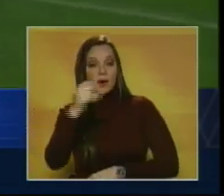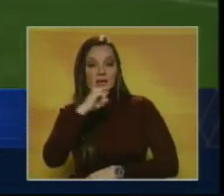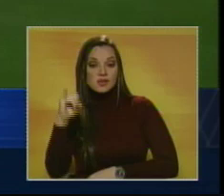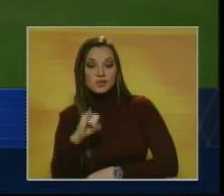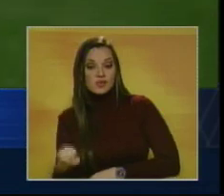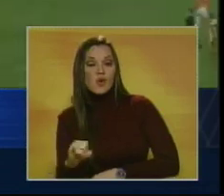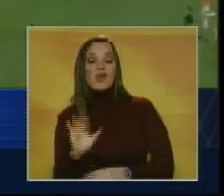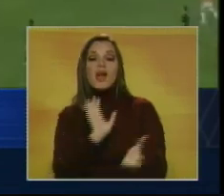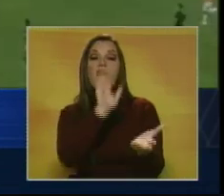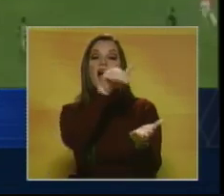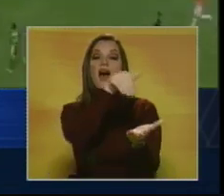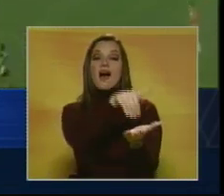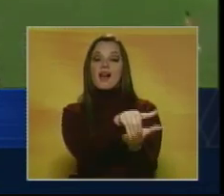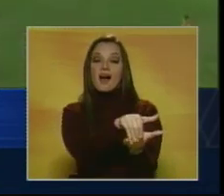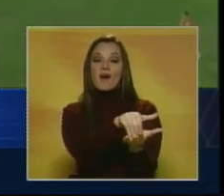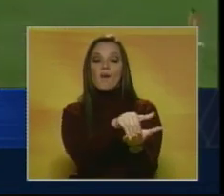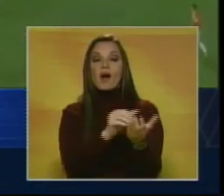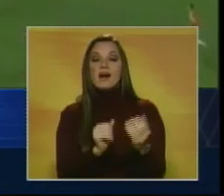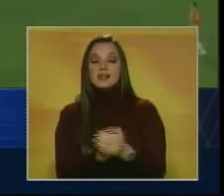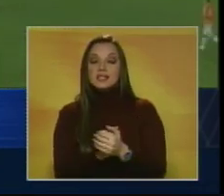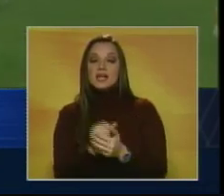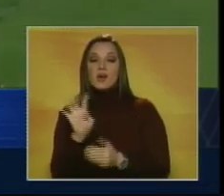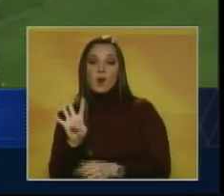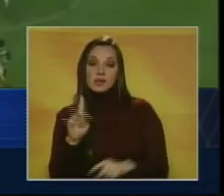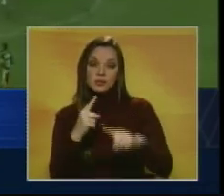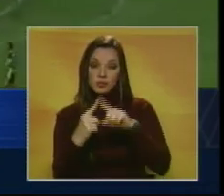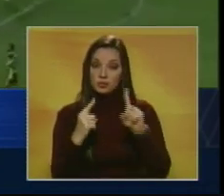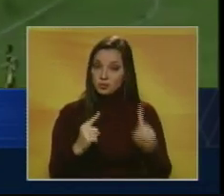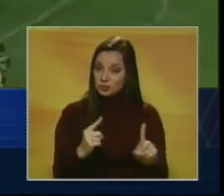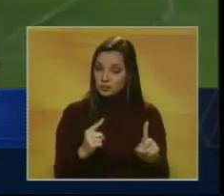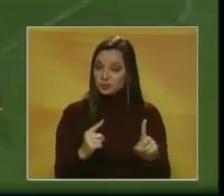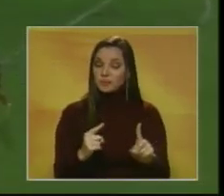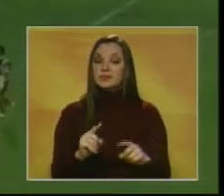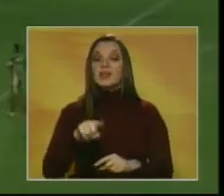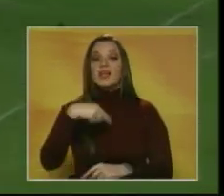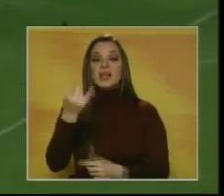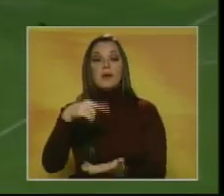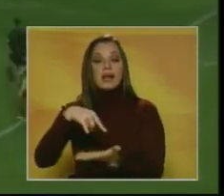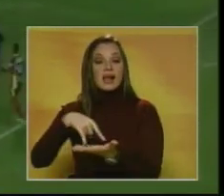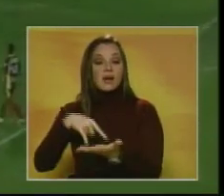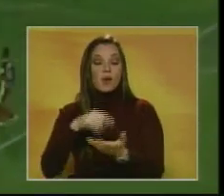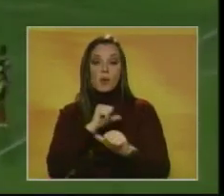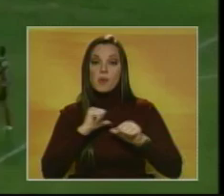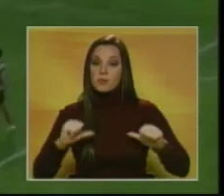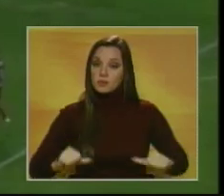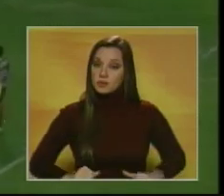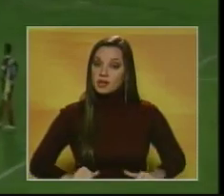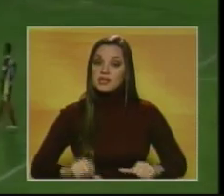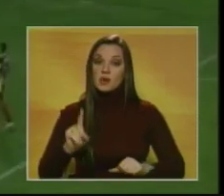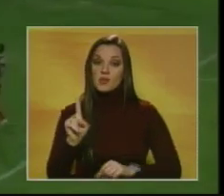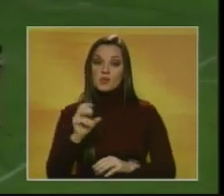Aragua 4-1. Por su parte, Deportivo Lara superó a Llaneros 3-1 y Carabobo Portuguesa 1-0.